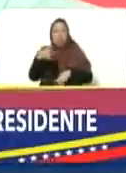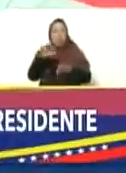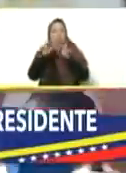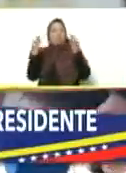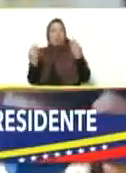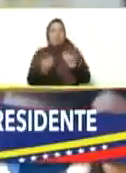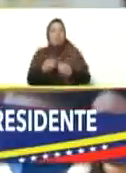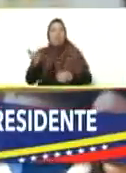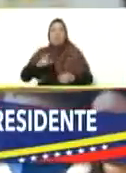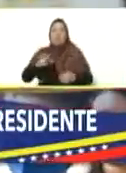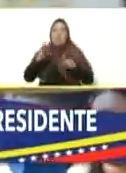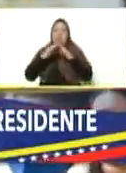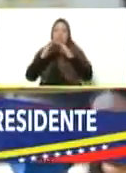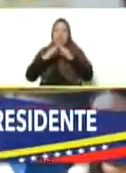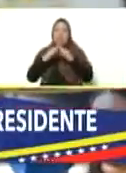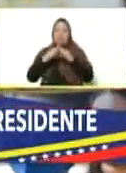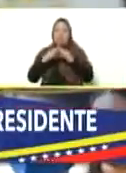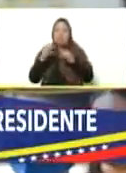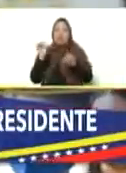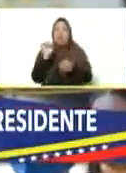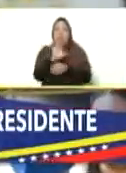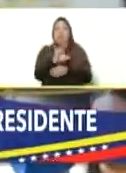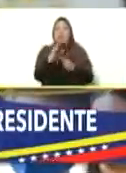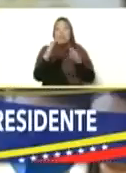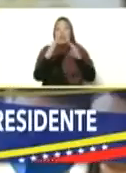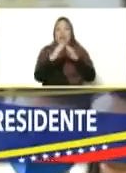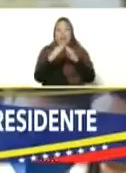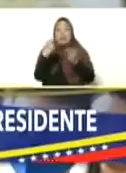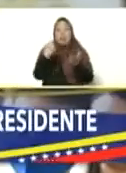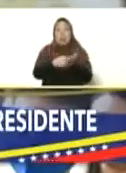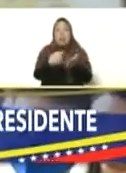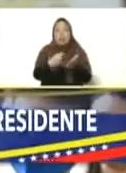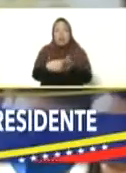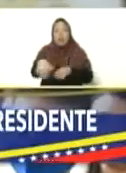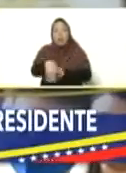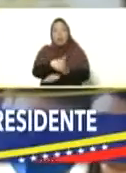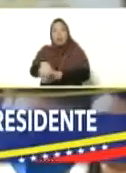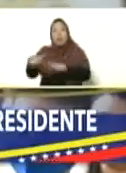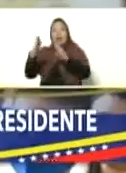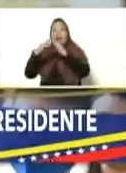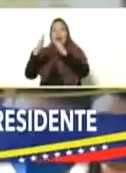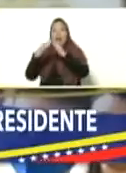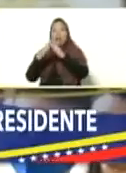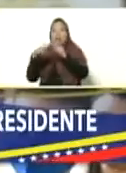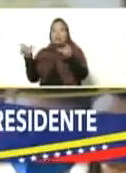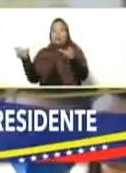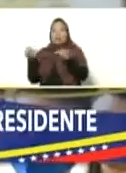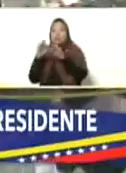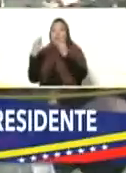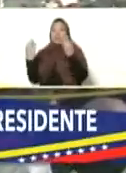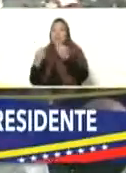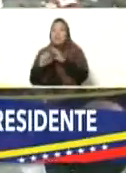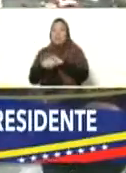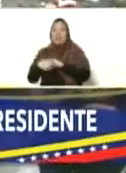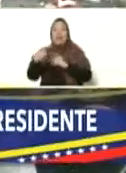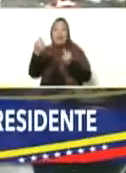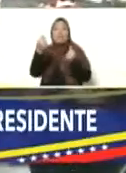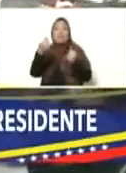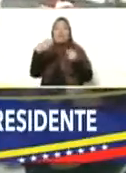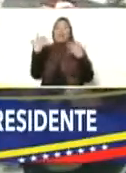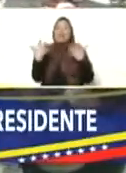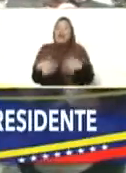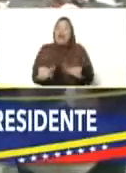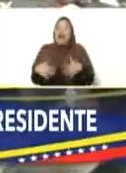bueno porque miren son los que están en riesgo de desalojos familias que están viviendo en la calle que están hacinados que les están subiendo el alquiler